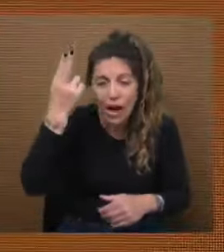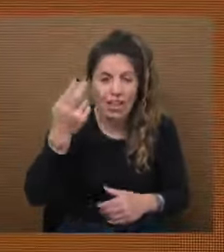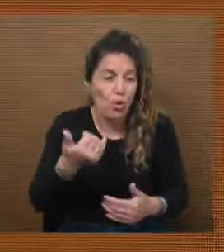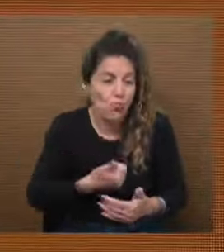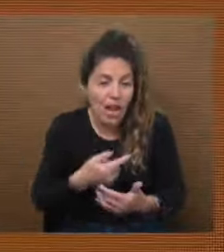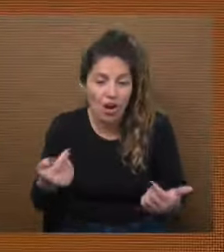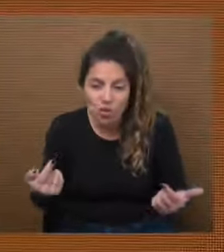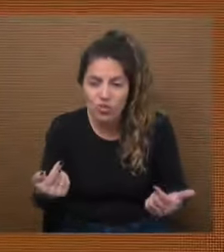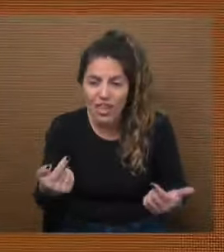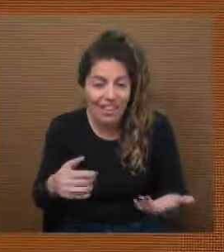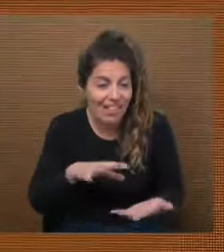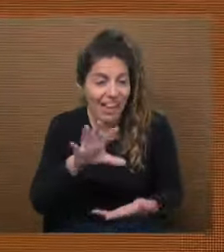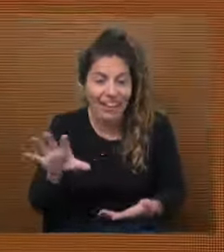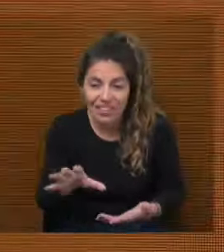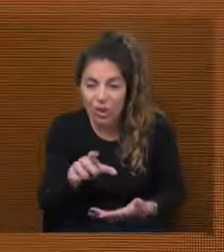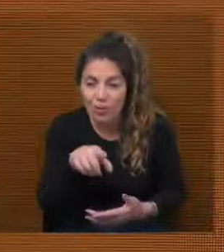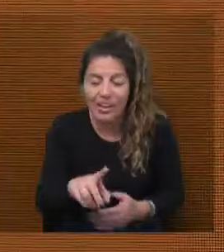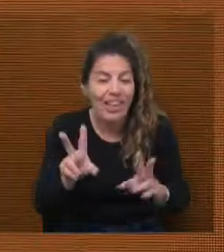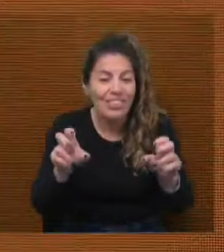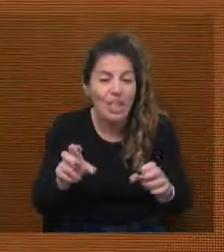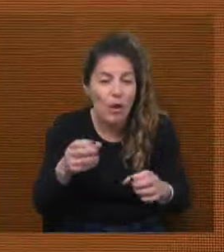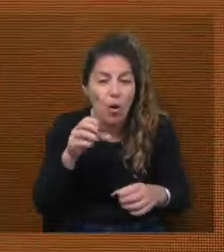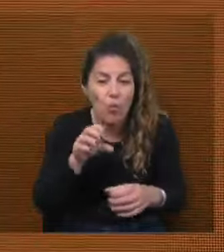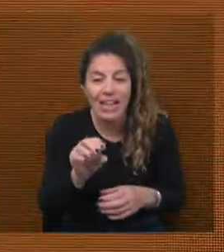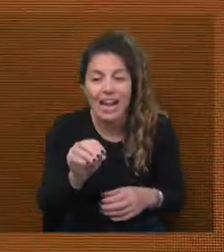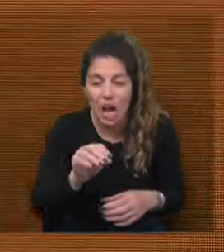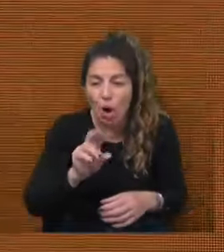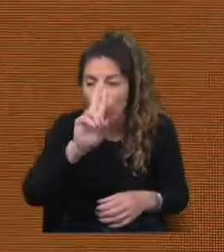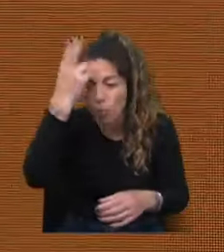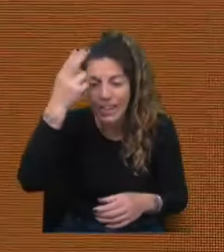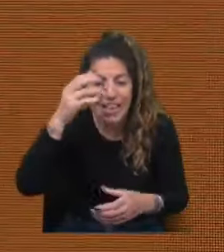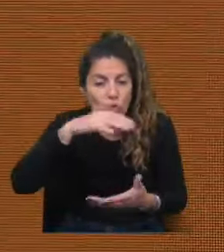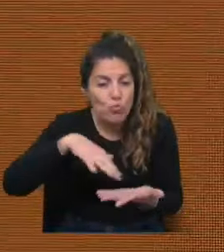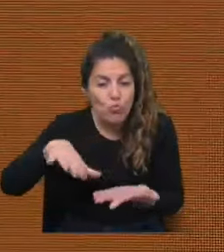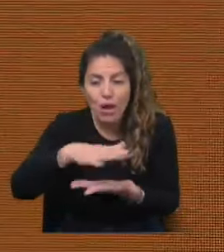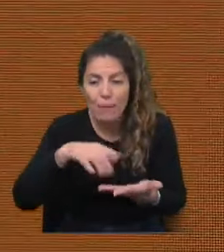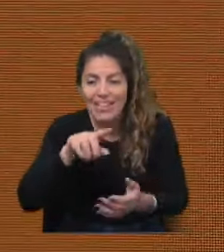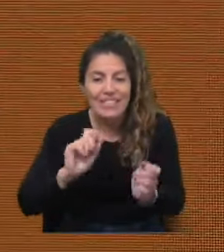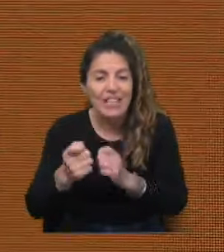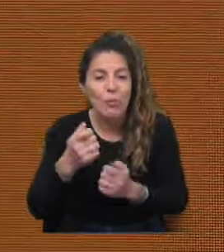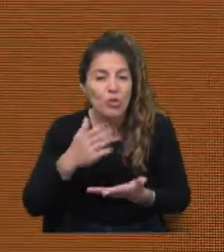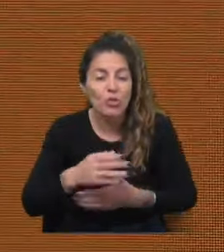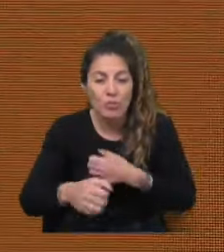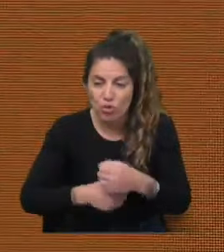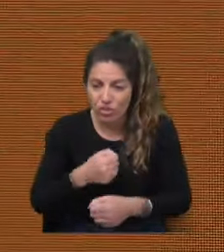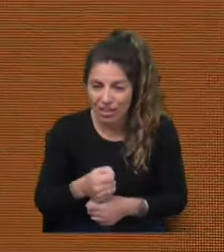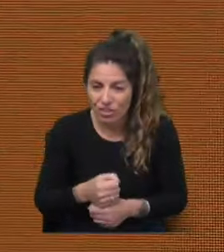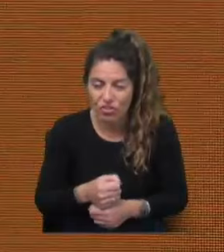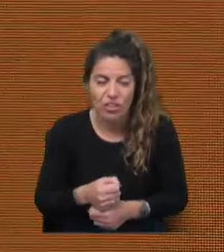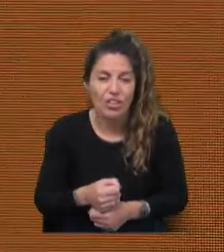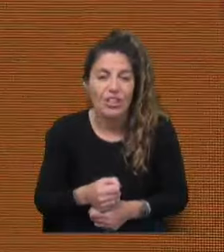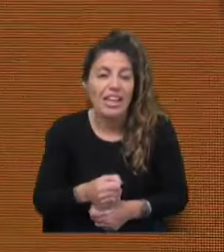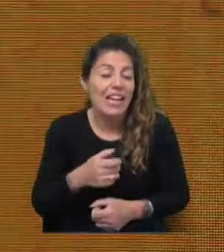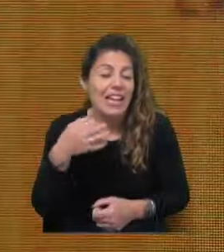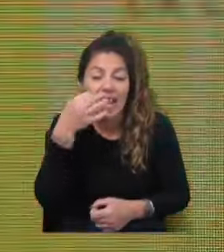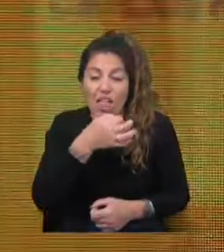cosa en clave regional, porque ahí el tema es ubicar Uruguay dentro de un mapa, que ese es el cambio que hubo en los últimos claro. años. Y nada, y al